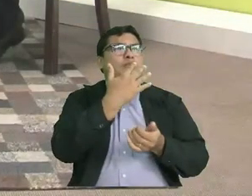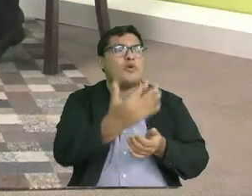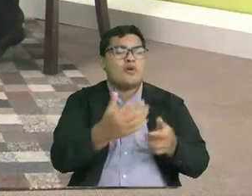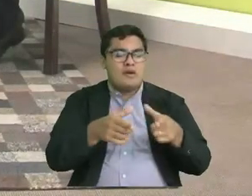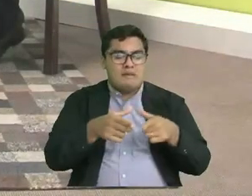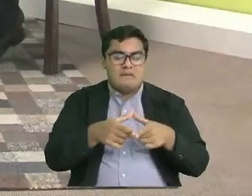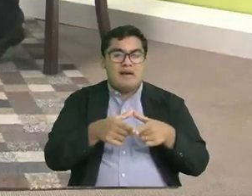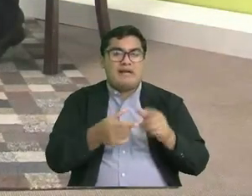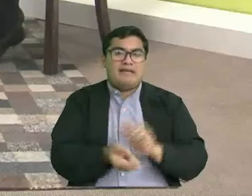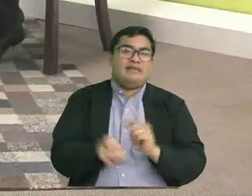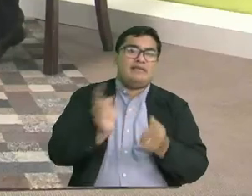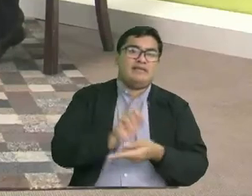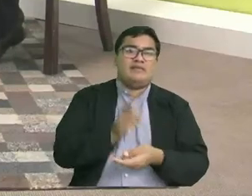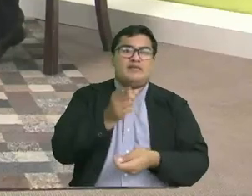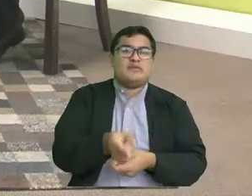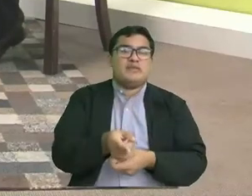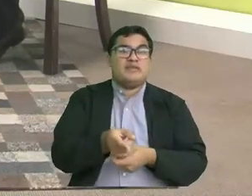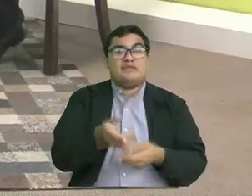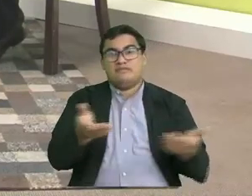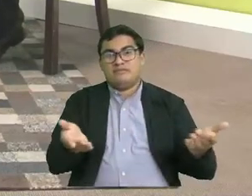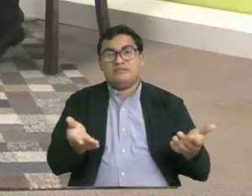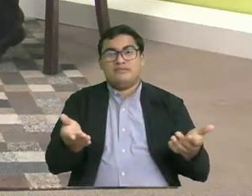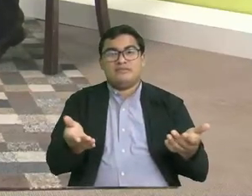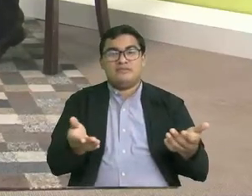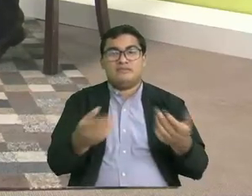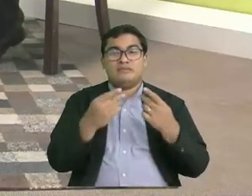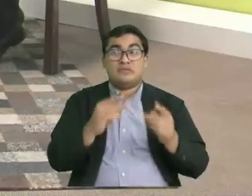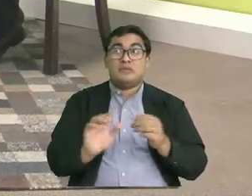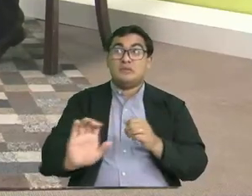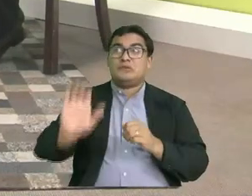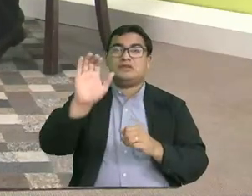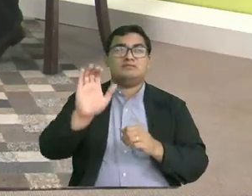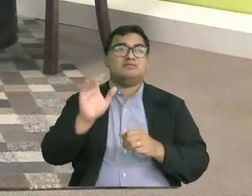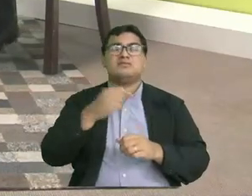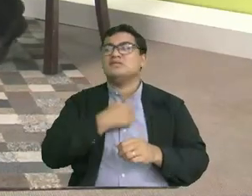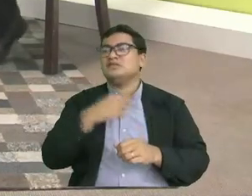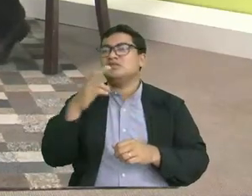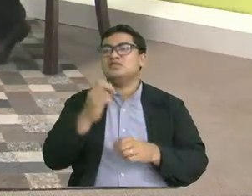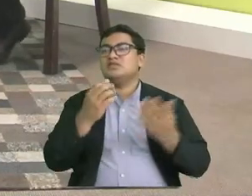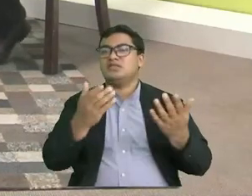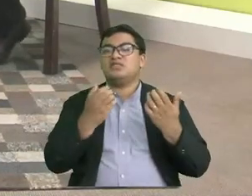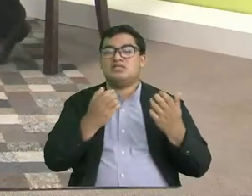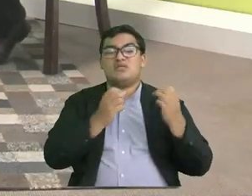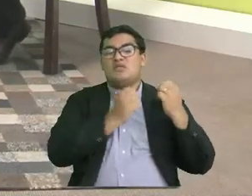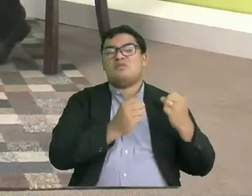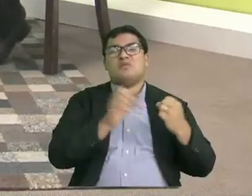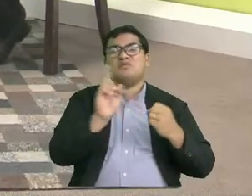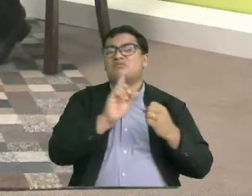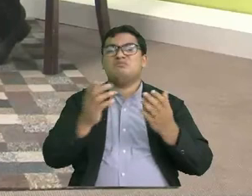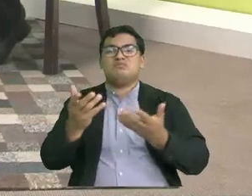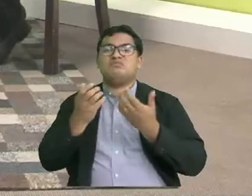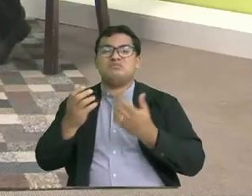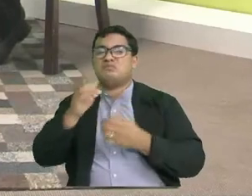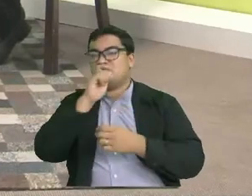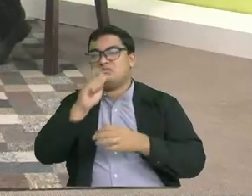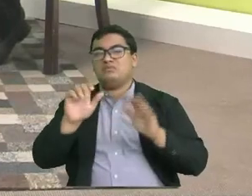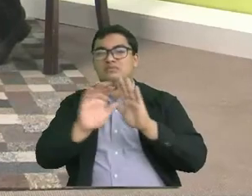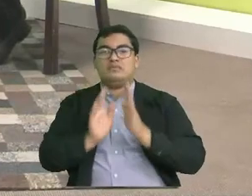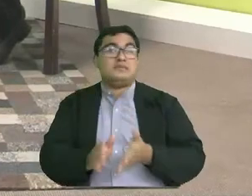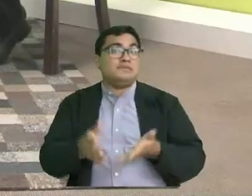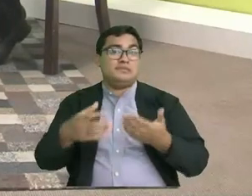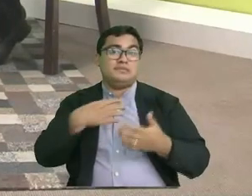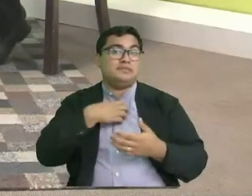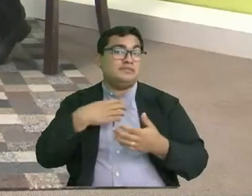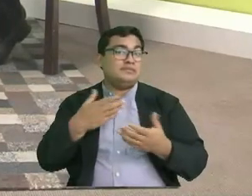algo, te puede decir que no le hiciste lo que él quería. Es una situación que no es tan sencilla. Ahora, en el caso